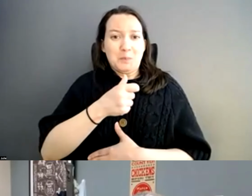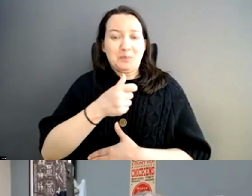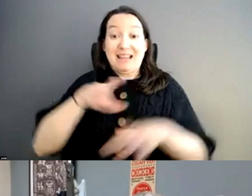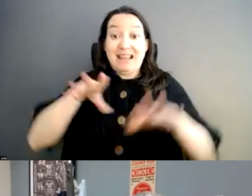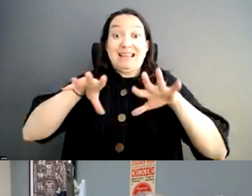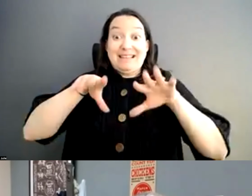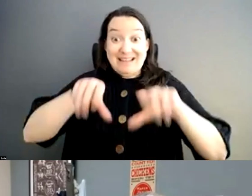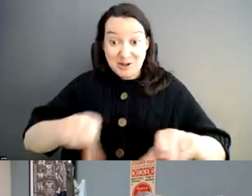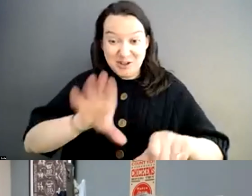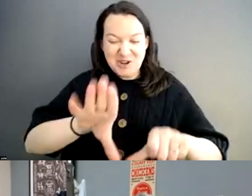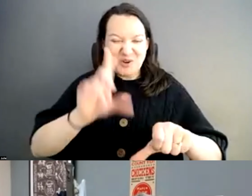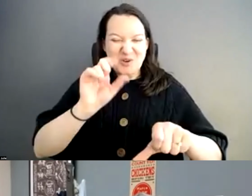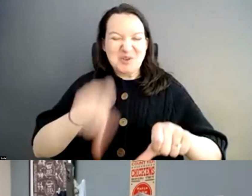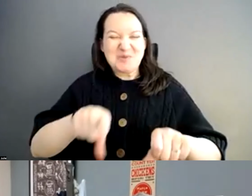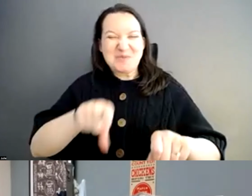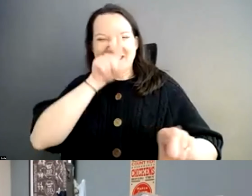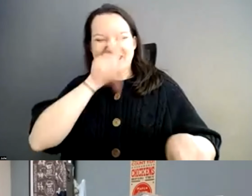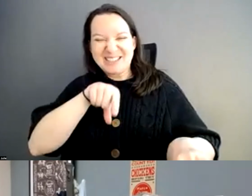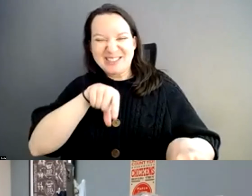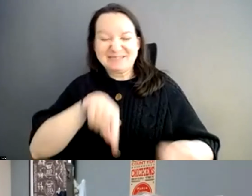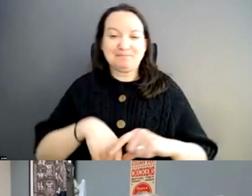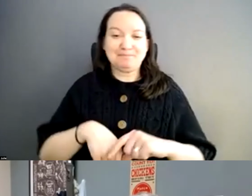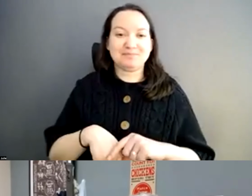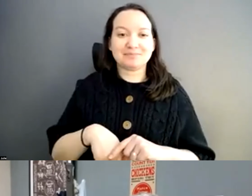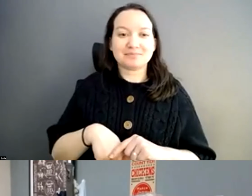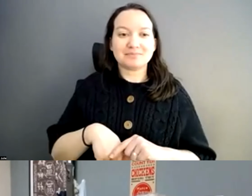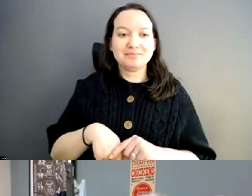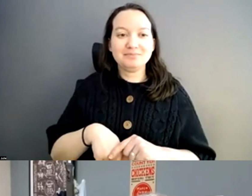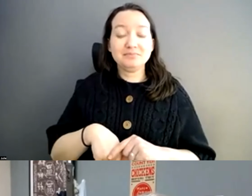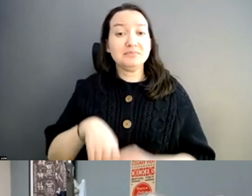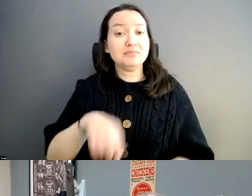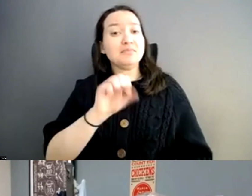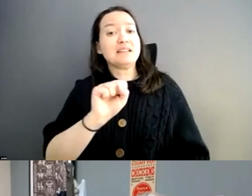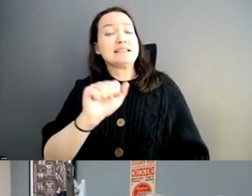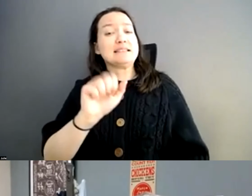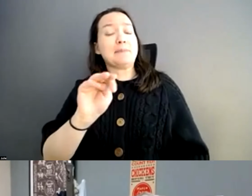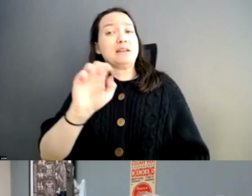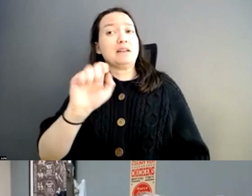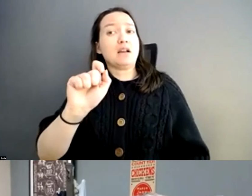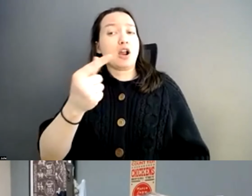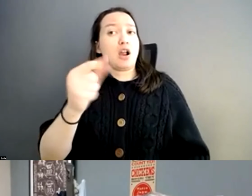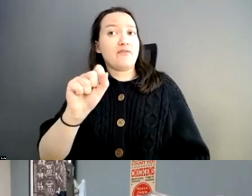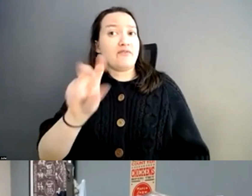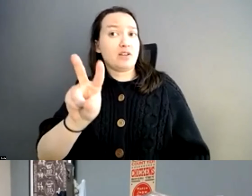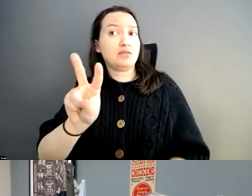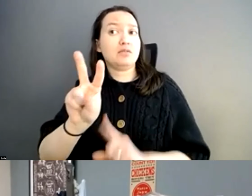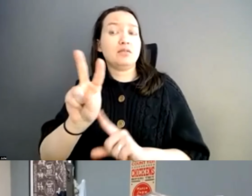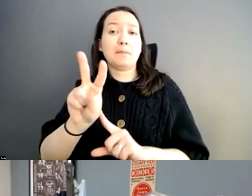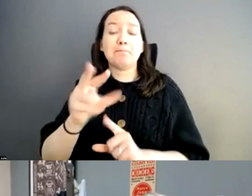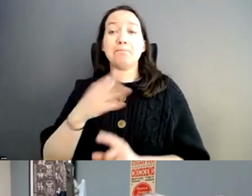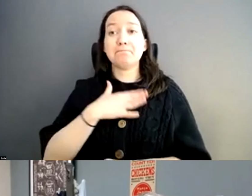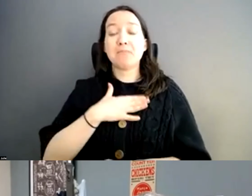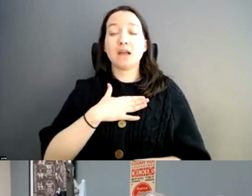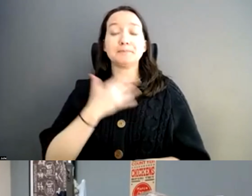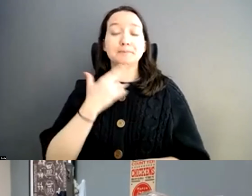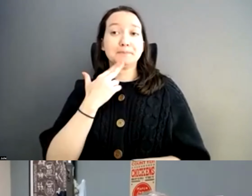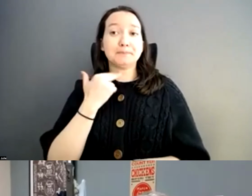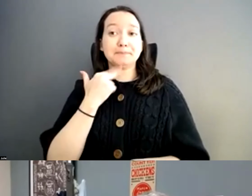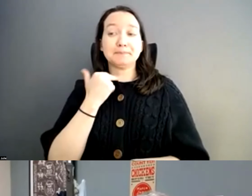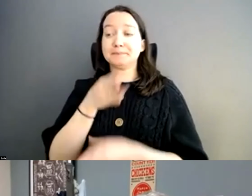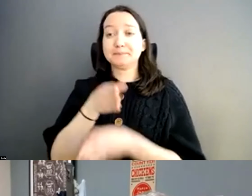Gracias, lo siento. No quiero molestar con las preguntas y respuestas, pero Sandek, es